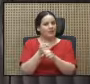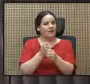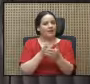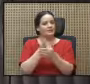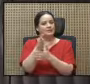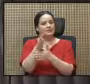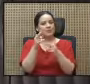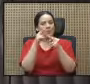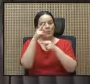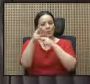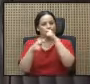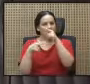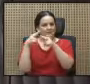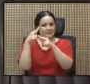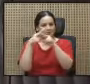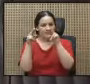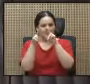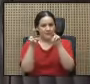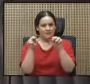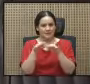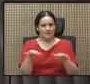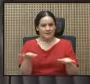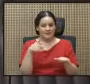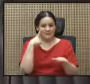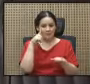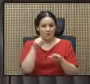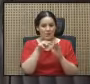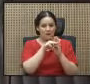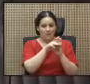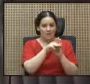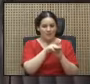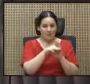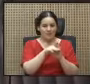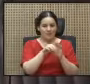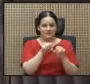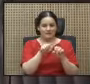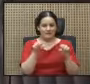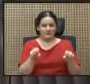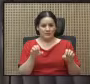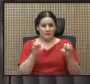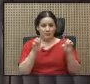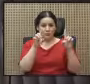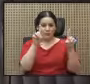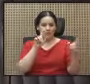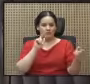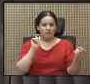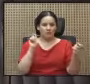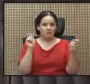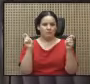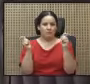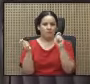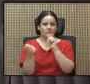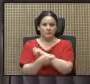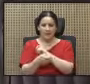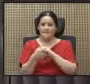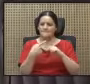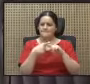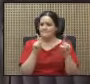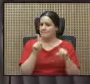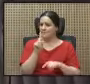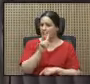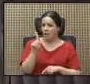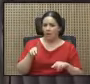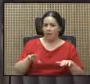Internet, puesto que la modalidad educativa iba a cambiar radicalmente. Sin embargo, no fue